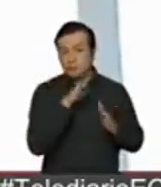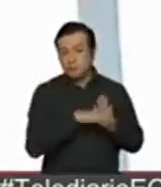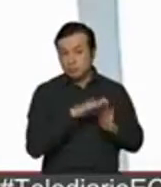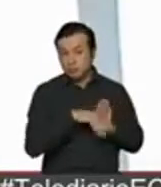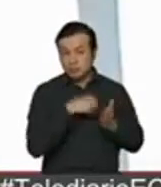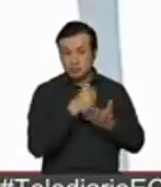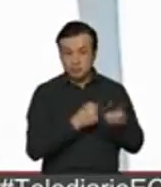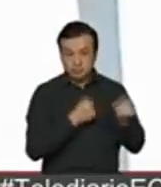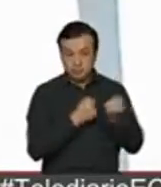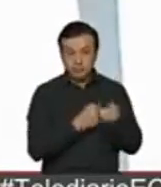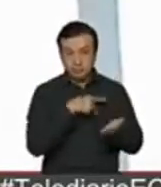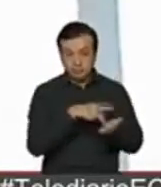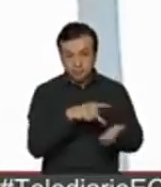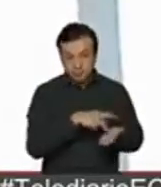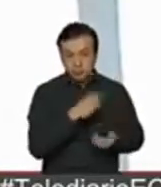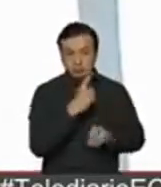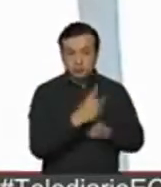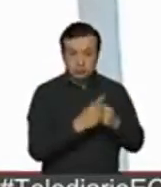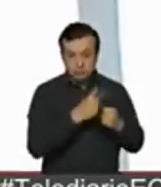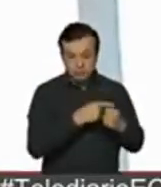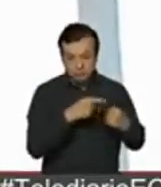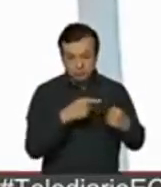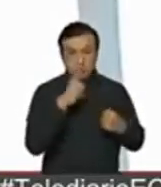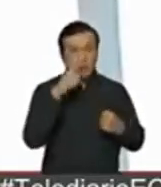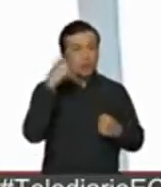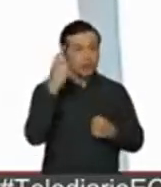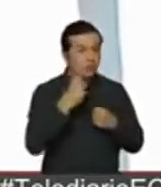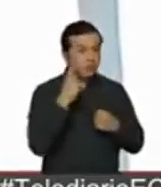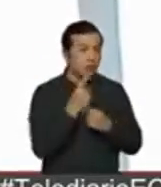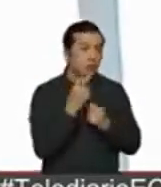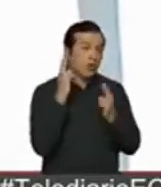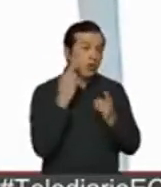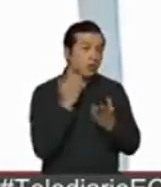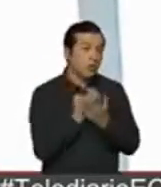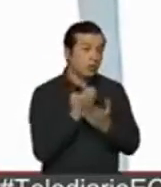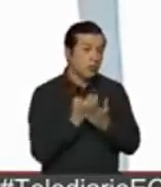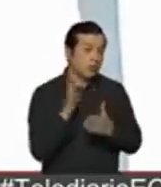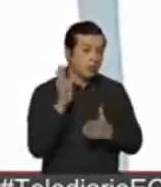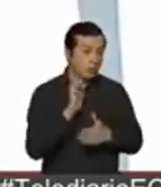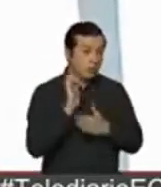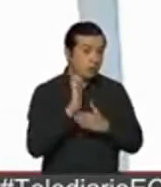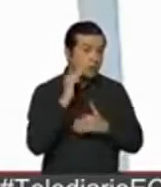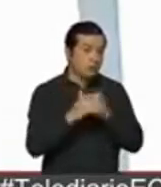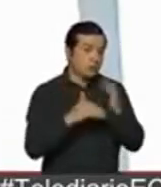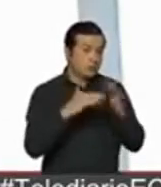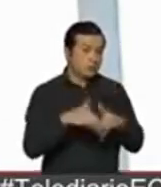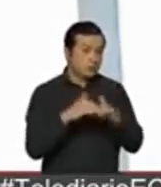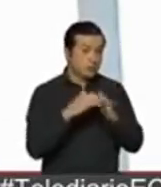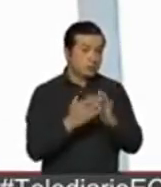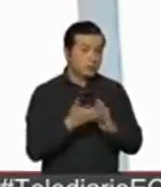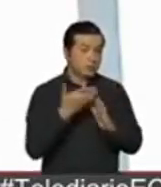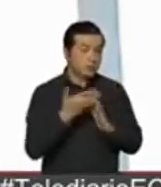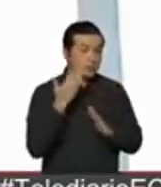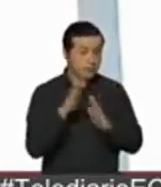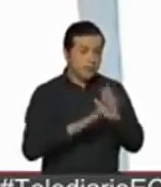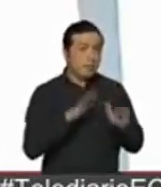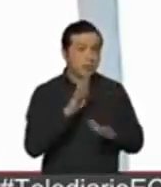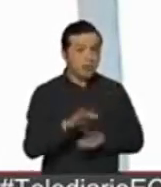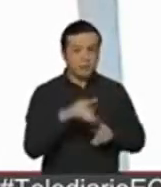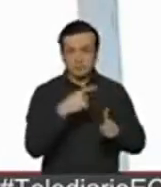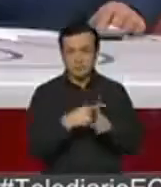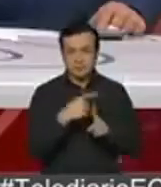las obligaciones de pago para este año y el siguiente, esperando que la economía ecuatoriana en adelante se siga recuperando, ya sería un paso adelante.